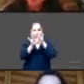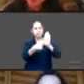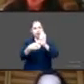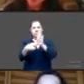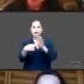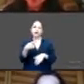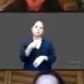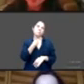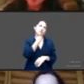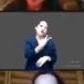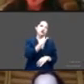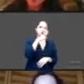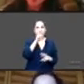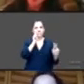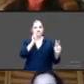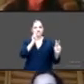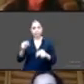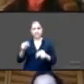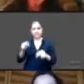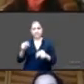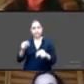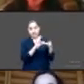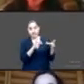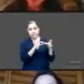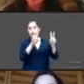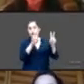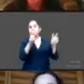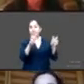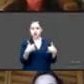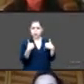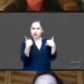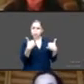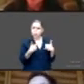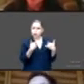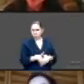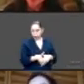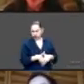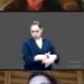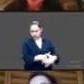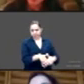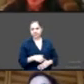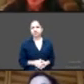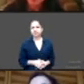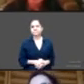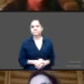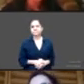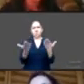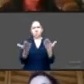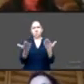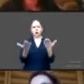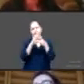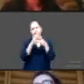embarazo adolescente. La que sigue, por favor. Y voy a darles un poquito el panorama en el sentido